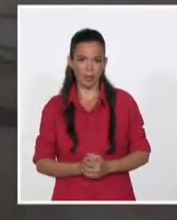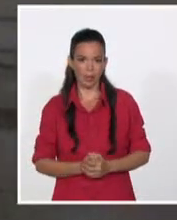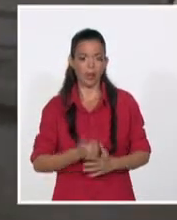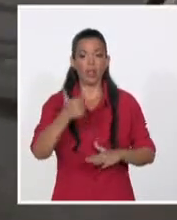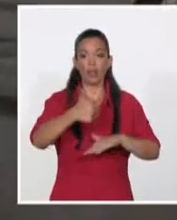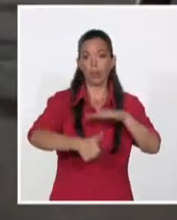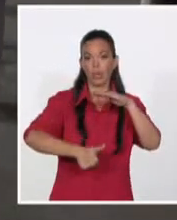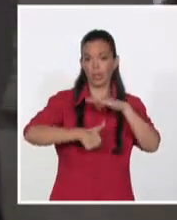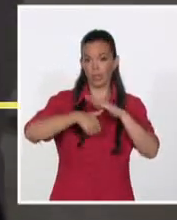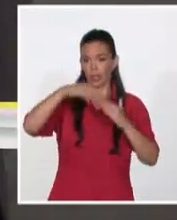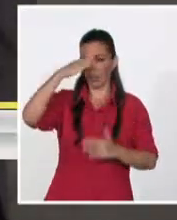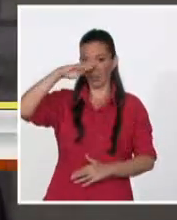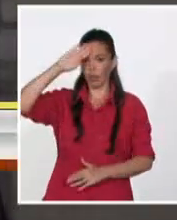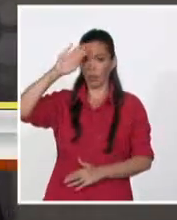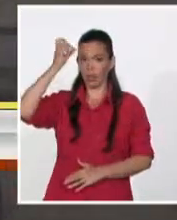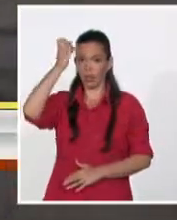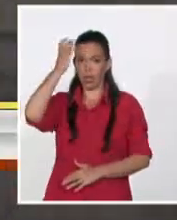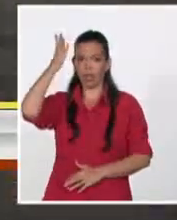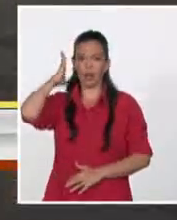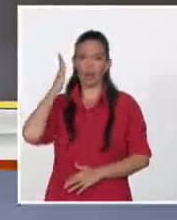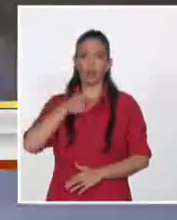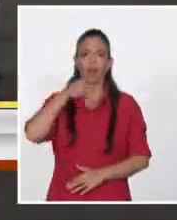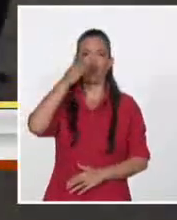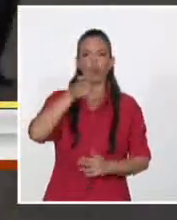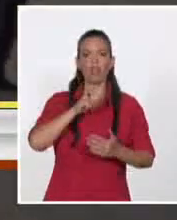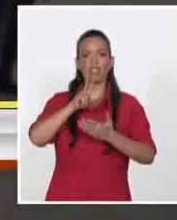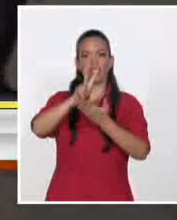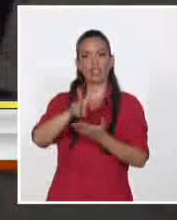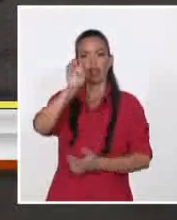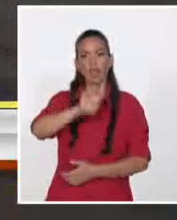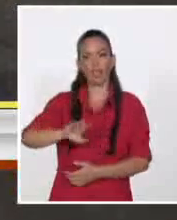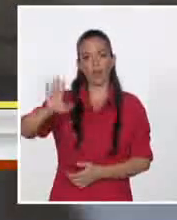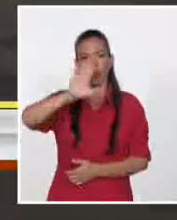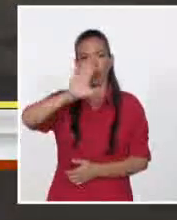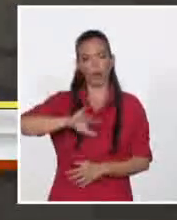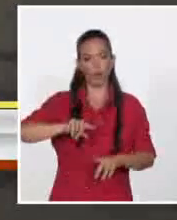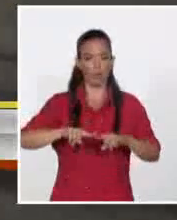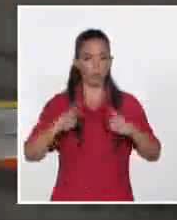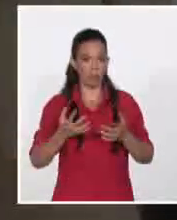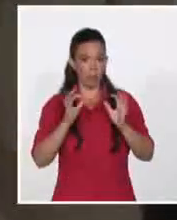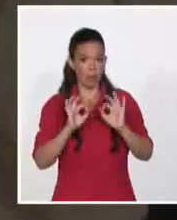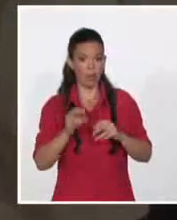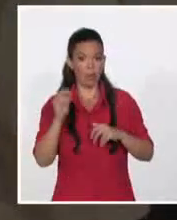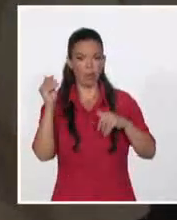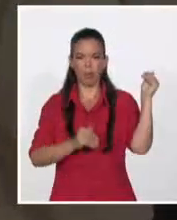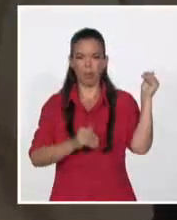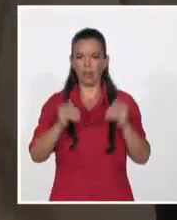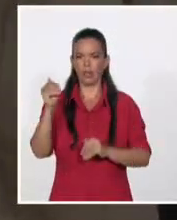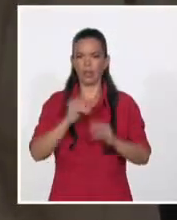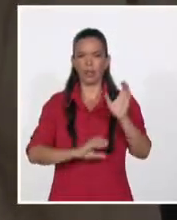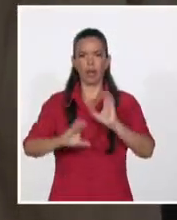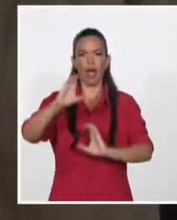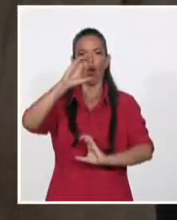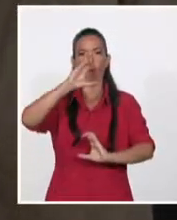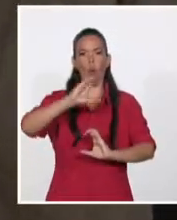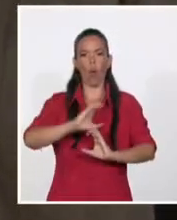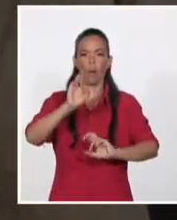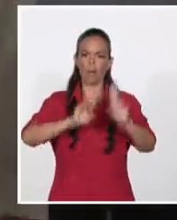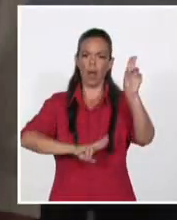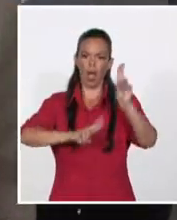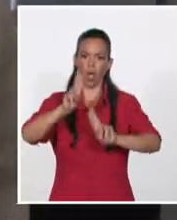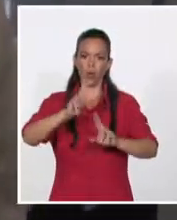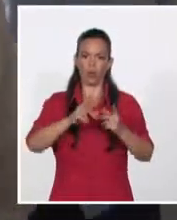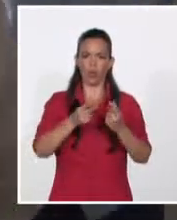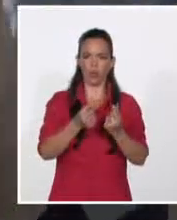cubano realiza una visita a países europeos que incluye su participación en la cumbre para un pacto financiero mundial a celebrarse en